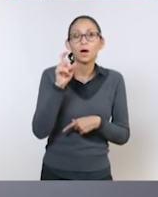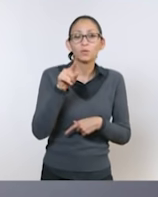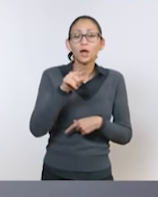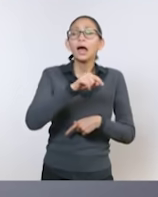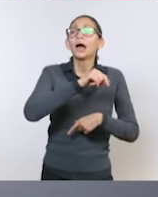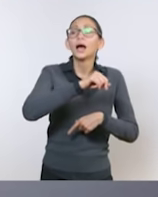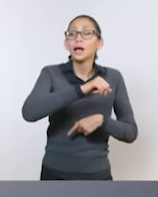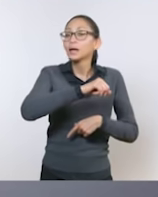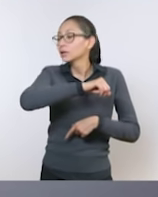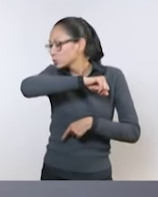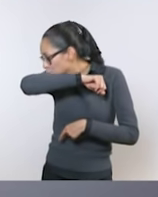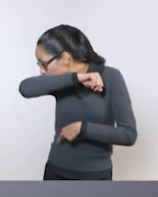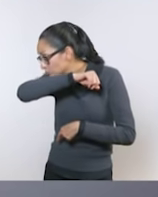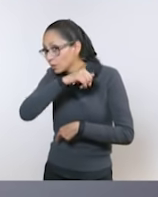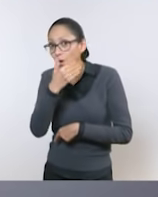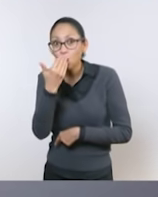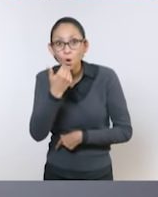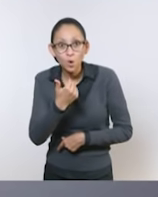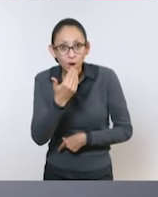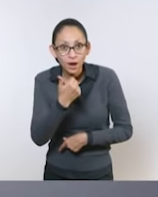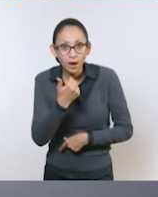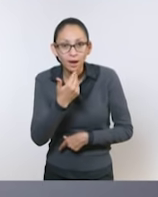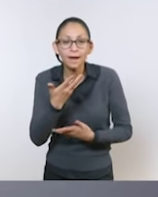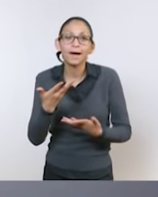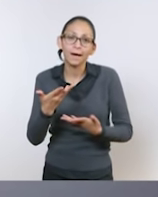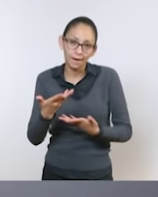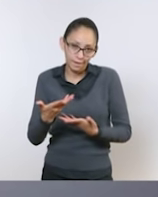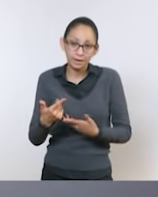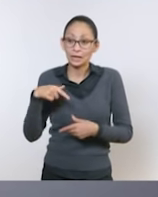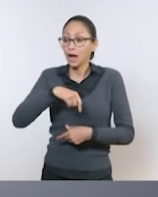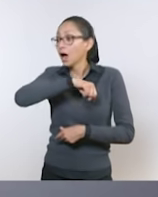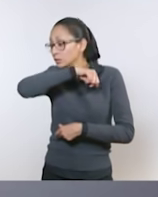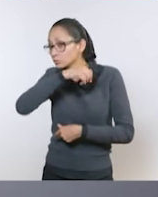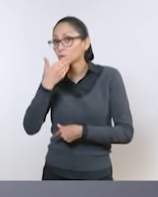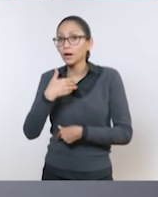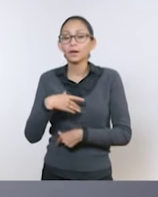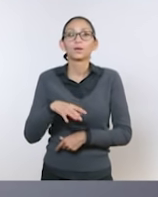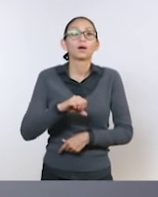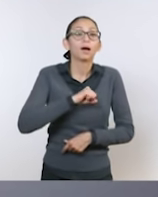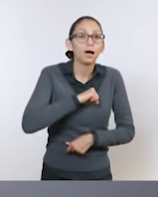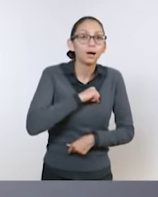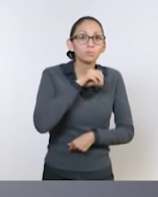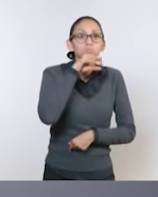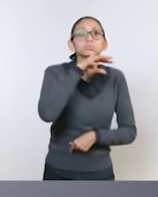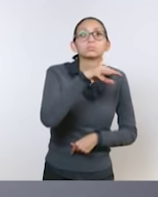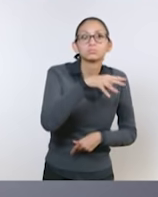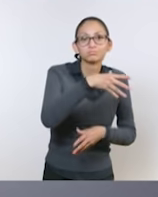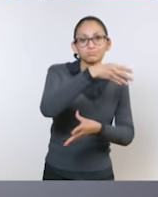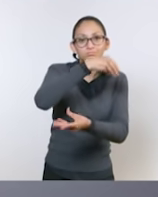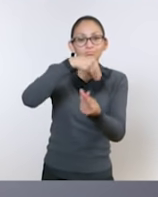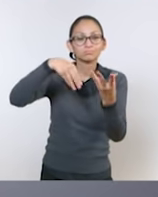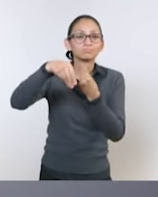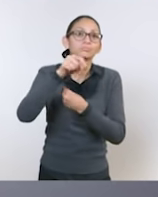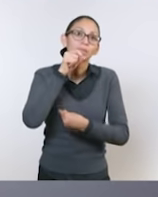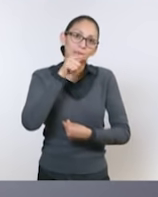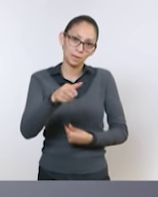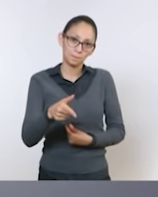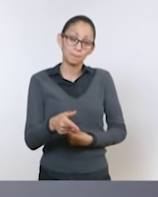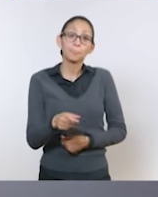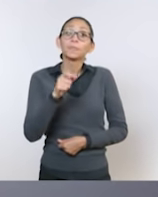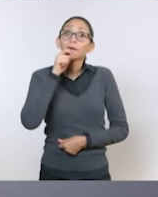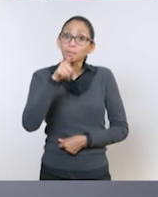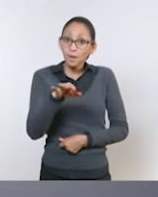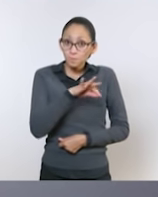y no hace el estornudo de etiqueta. Se contagia cuando tose también. Así